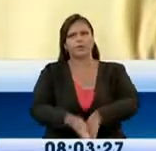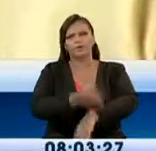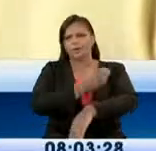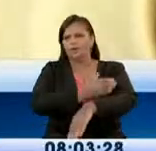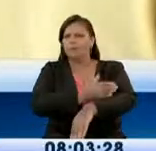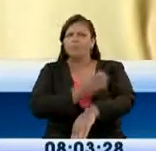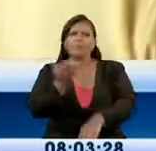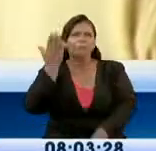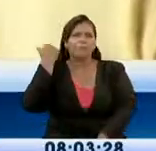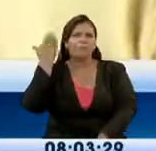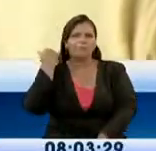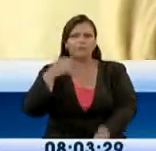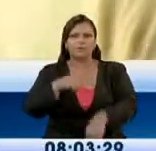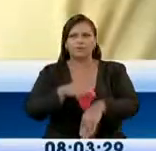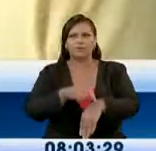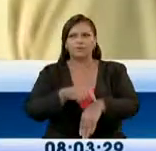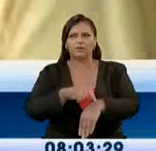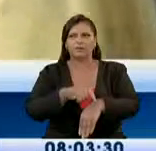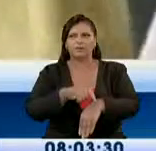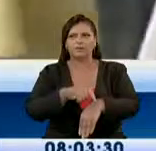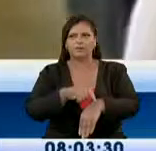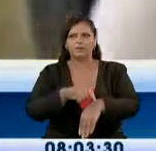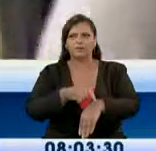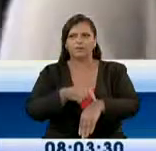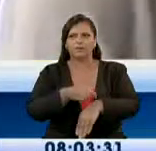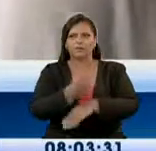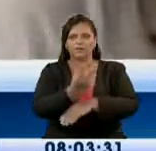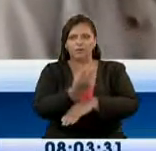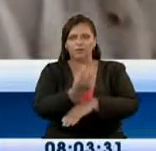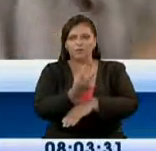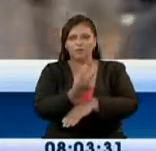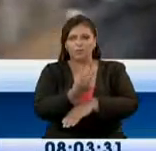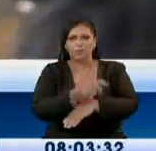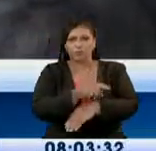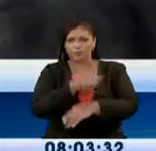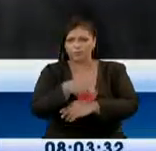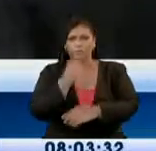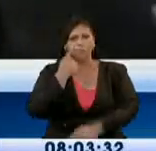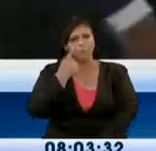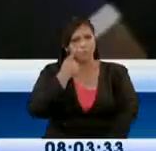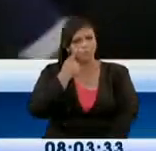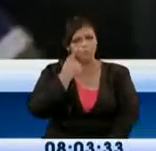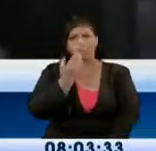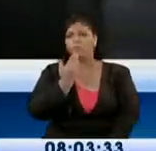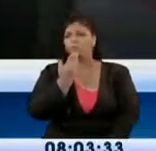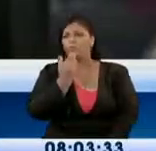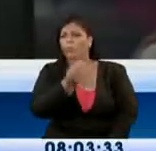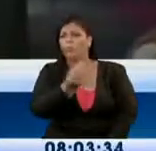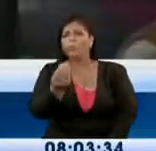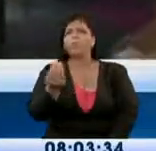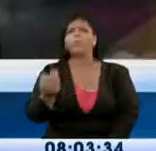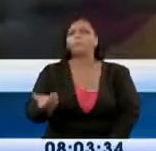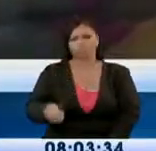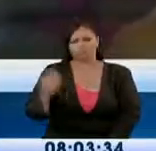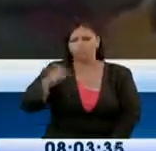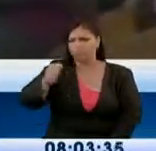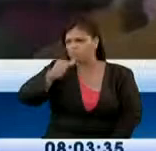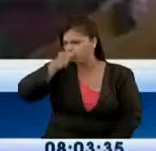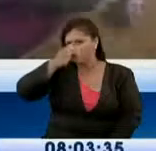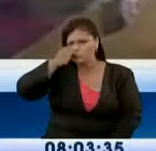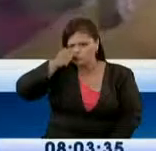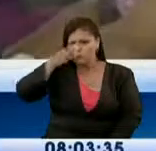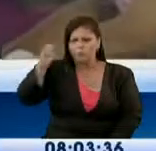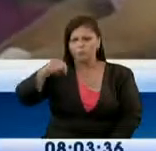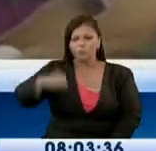que...? Atajuma, Atajuma, HD. Buenos días. Usted es usuario aquí de este sistema de transporte. Sí. ¿Usted me puede dar razón? Porque